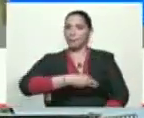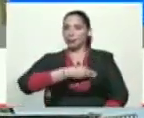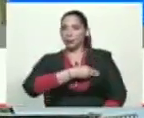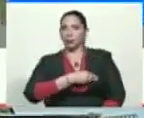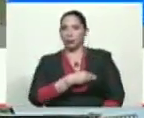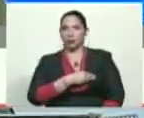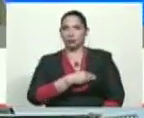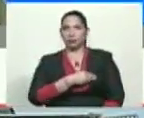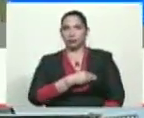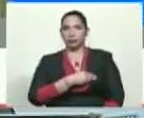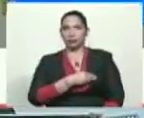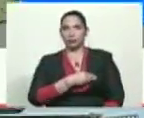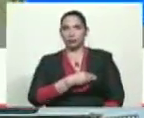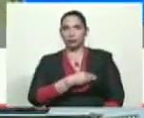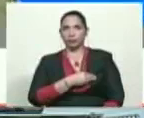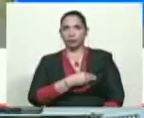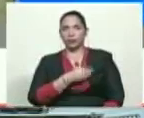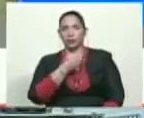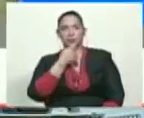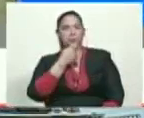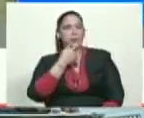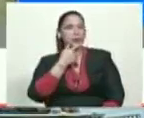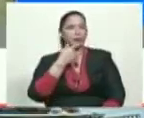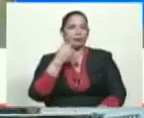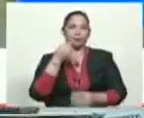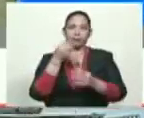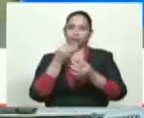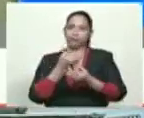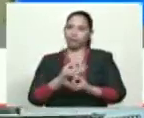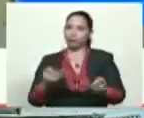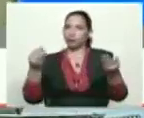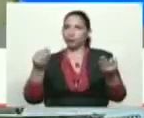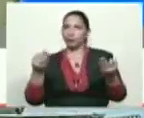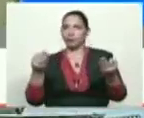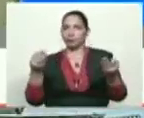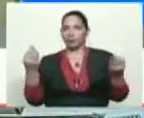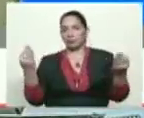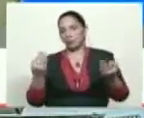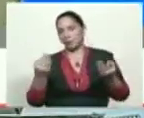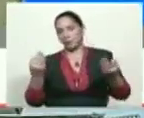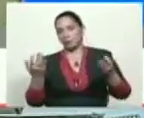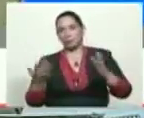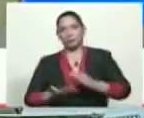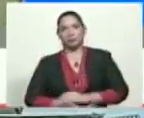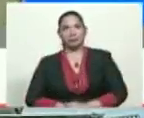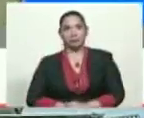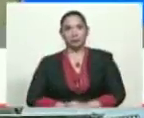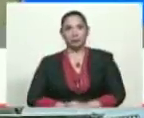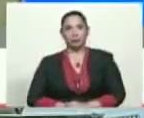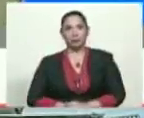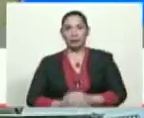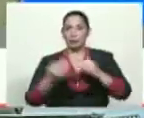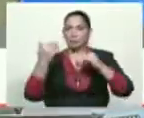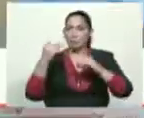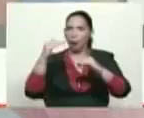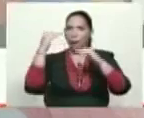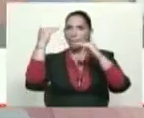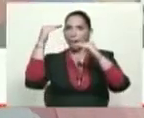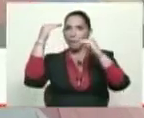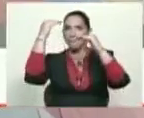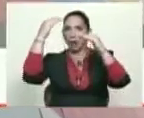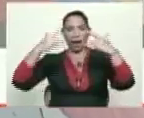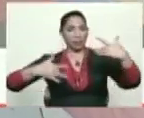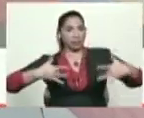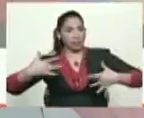que es una belleza verdaderamente en cada piso una actividad cultural